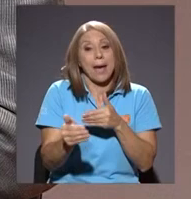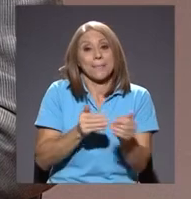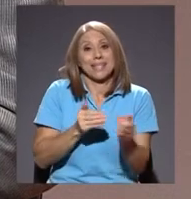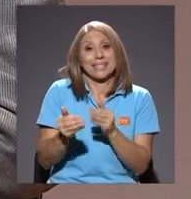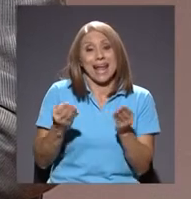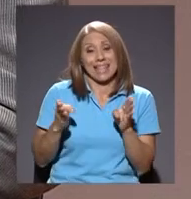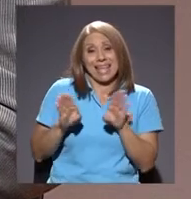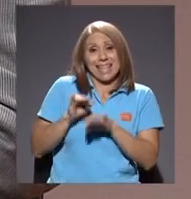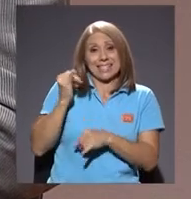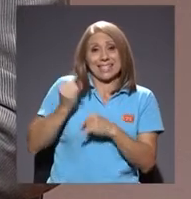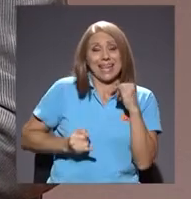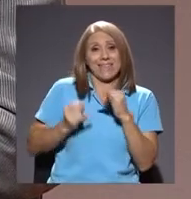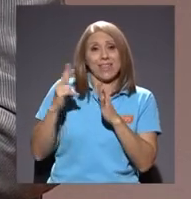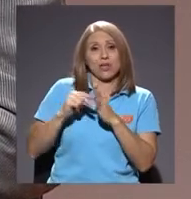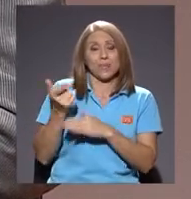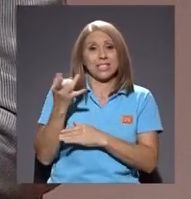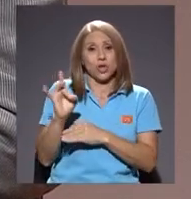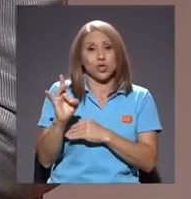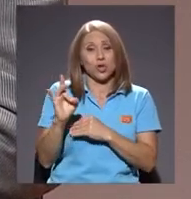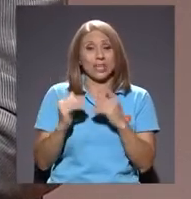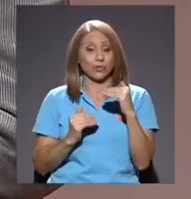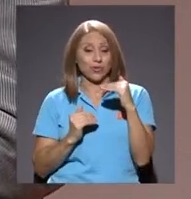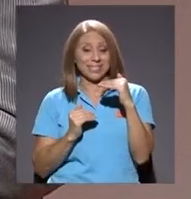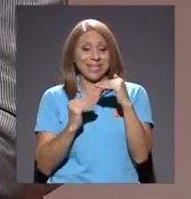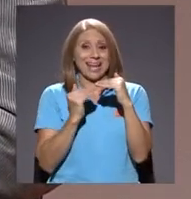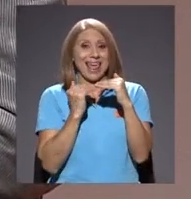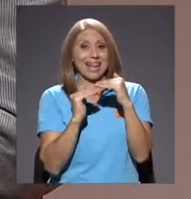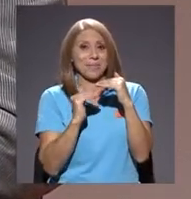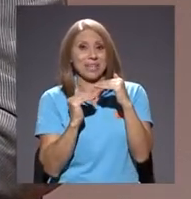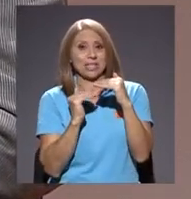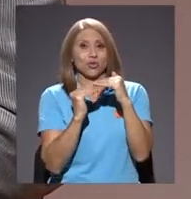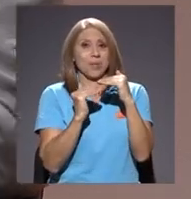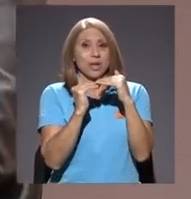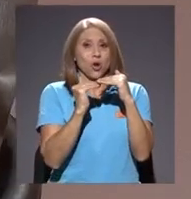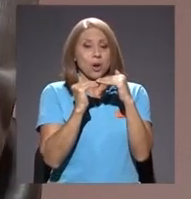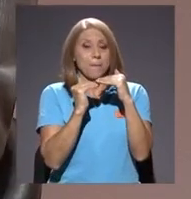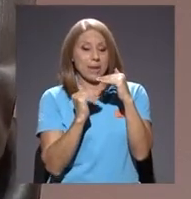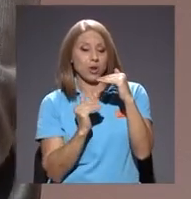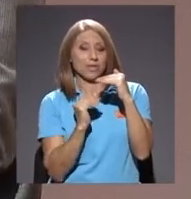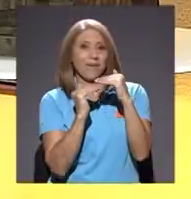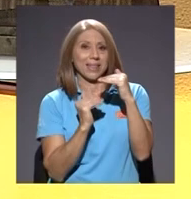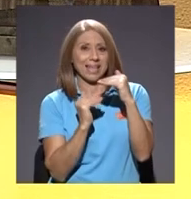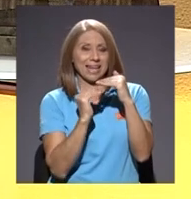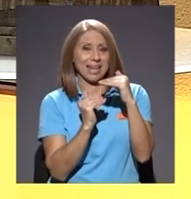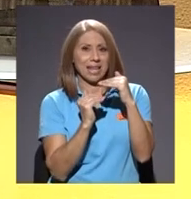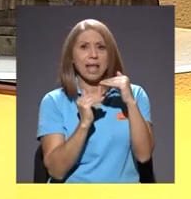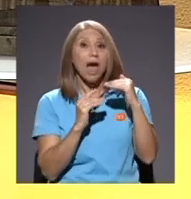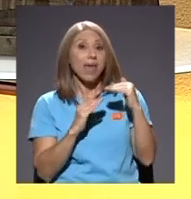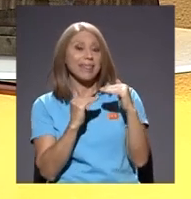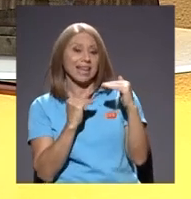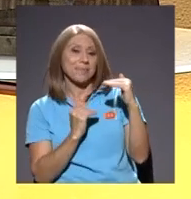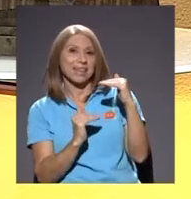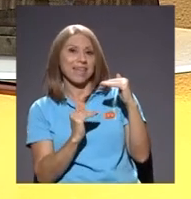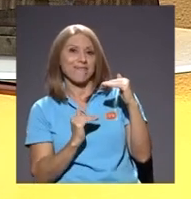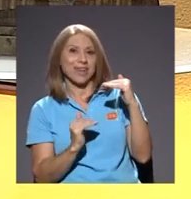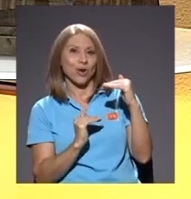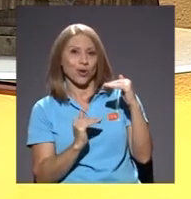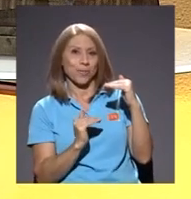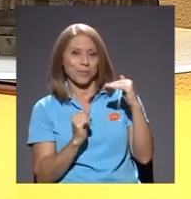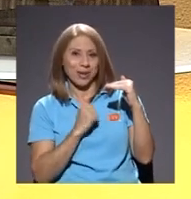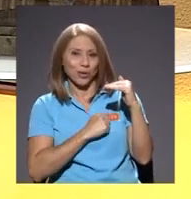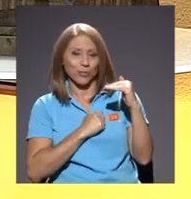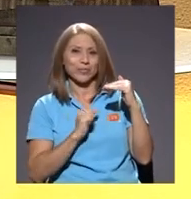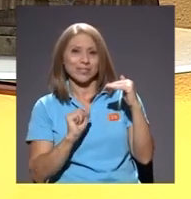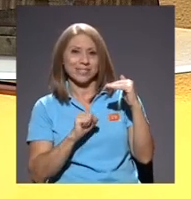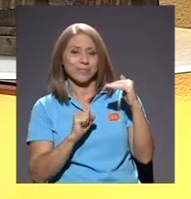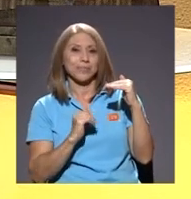estuvo cerca del límite superior se va a mantener dentro del rango que ellos que ellos el límite pero sí